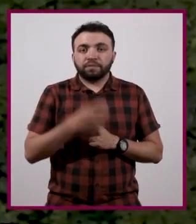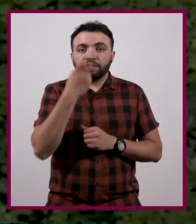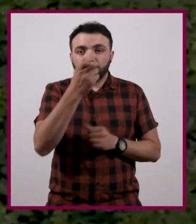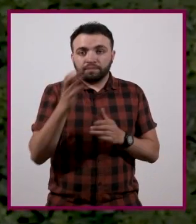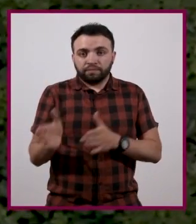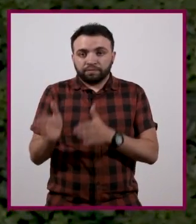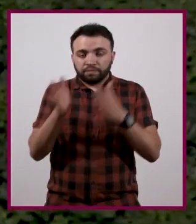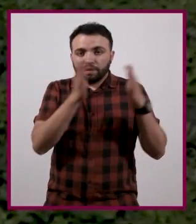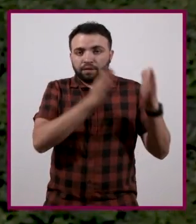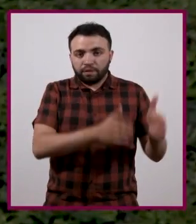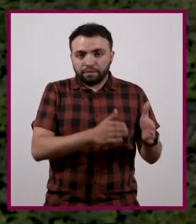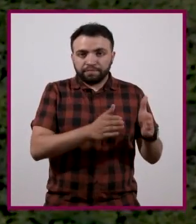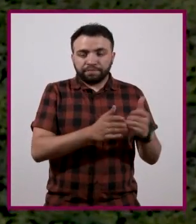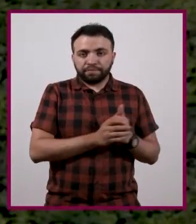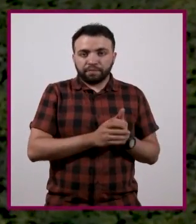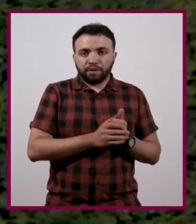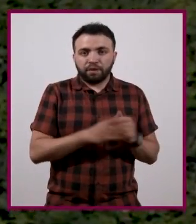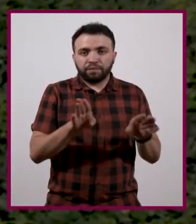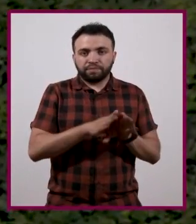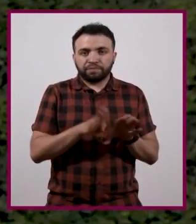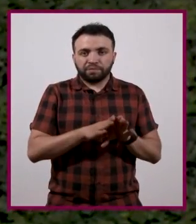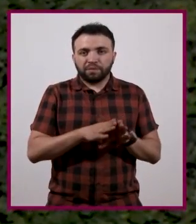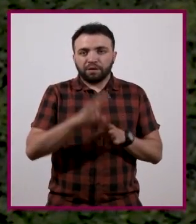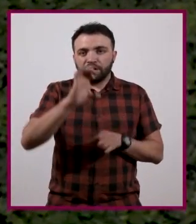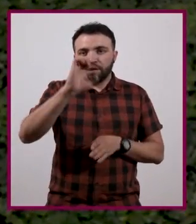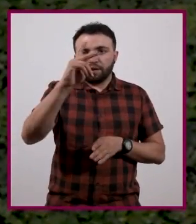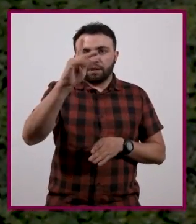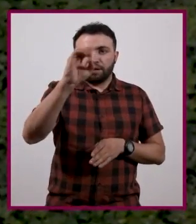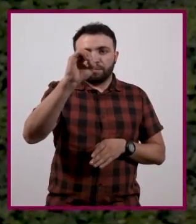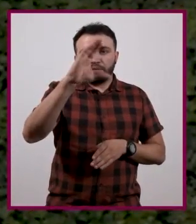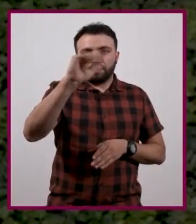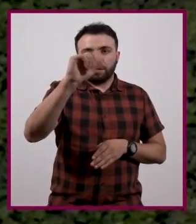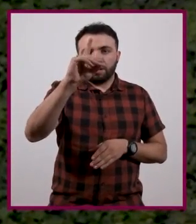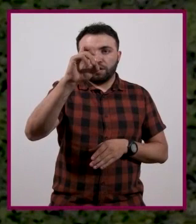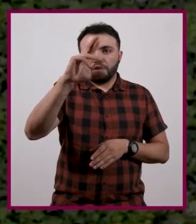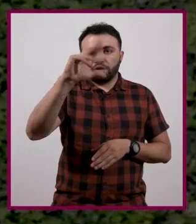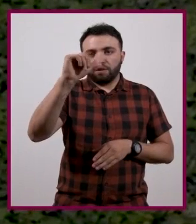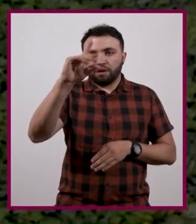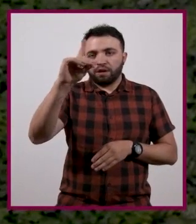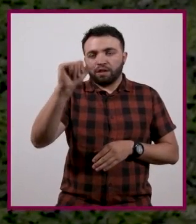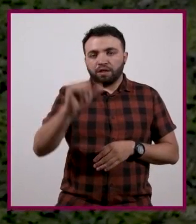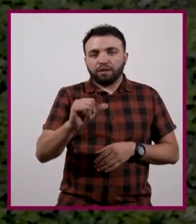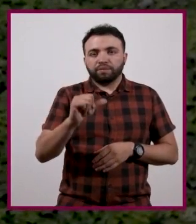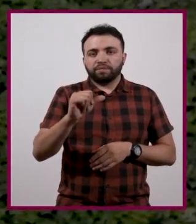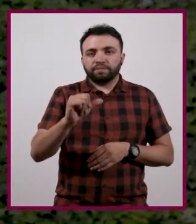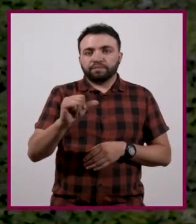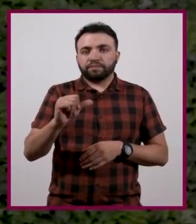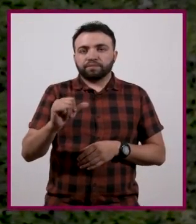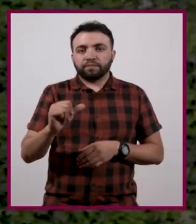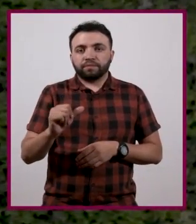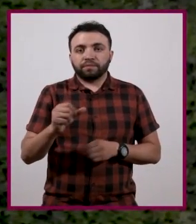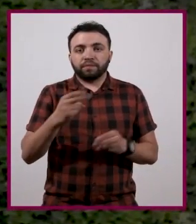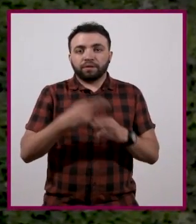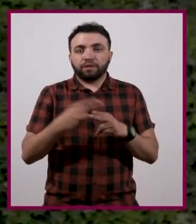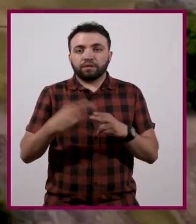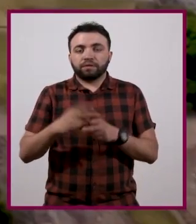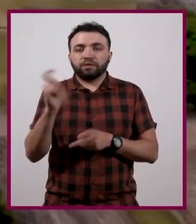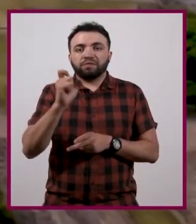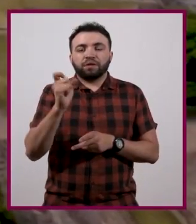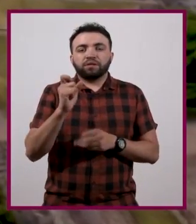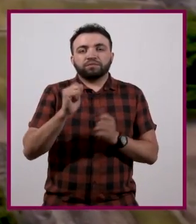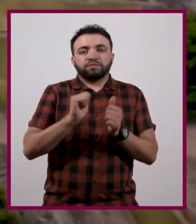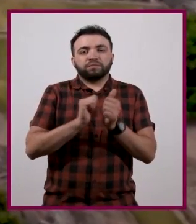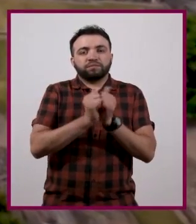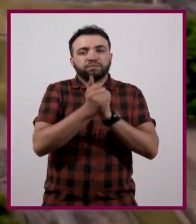momento, digamos, de época dorada, de una nueva época dorada, a un momento de declive